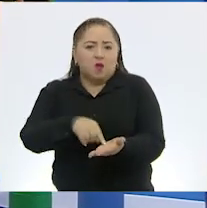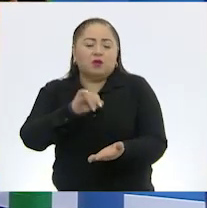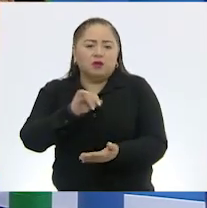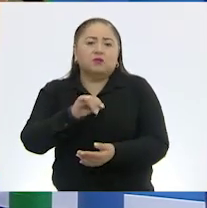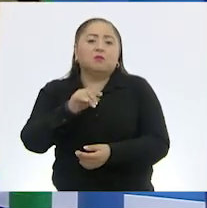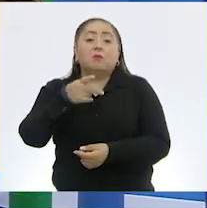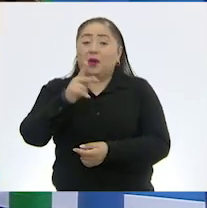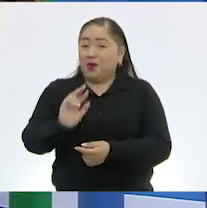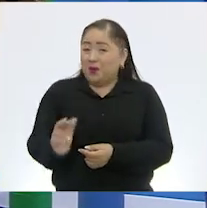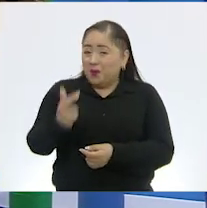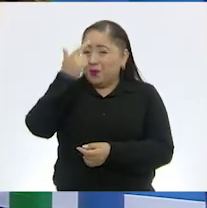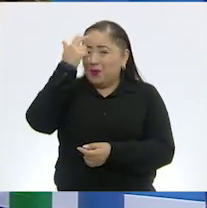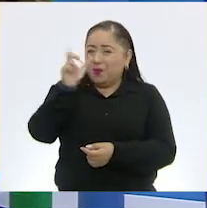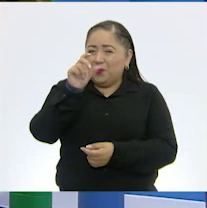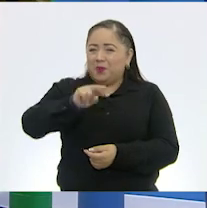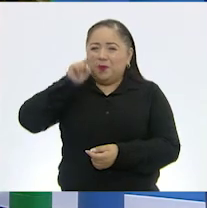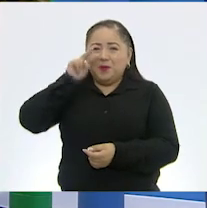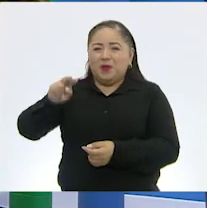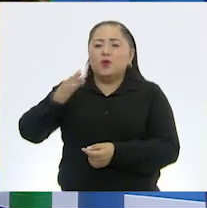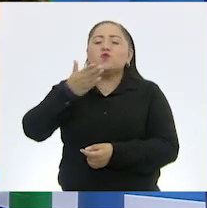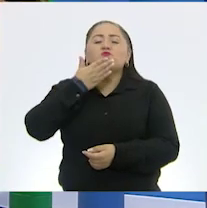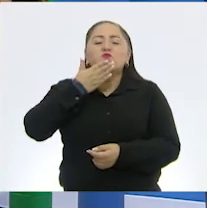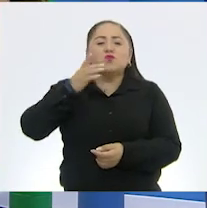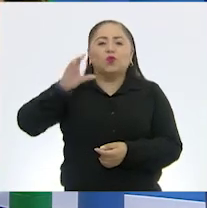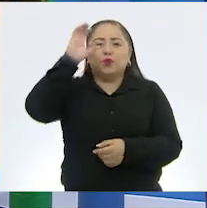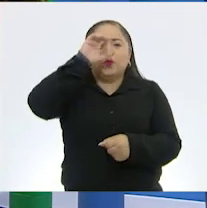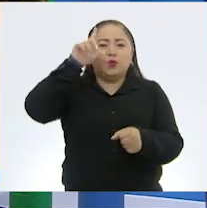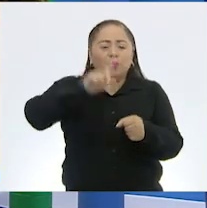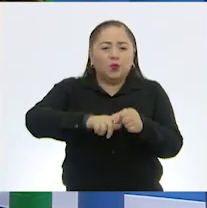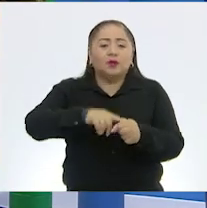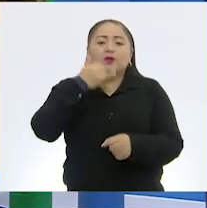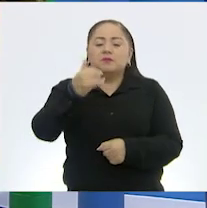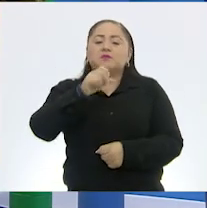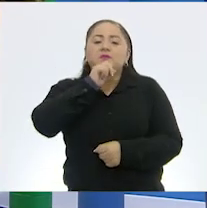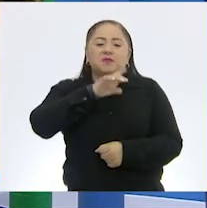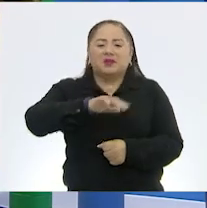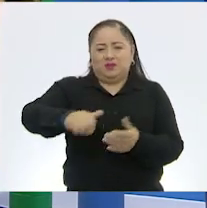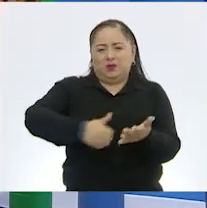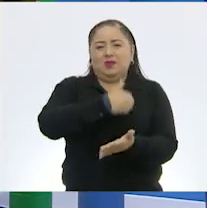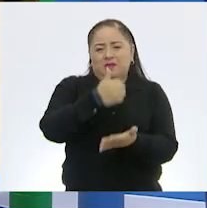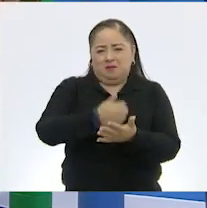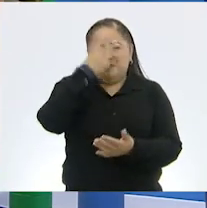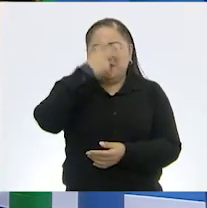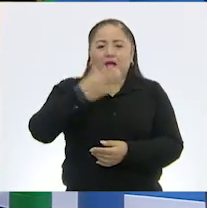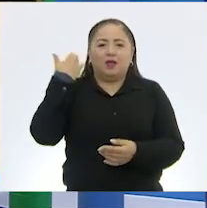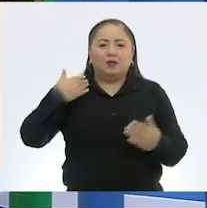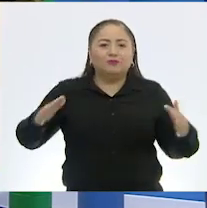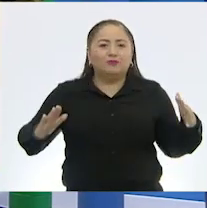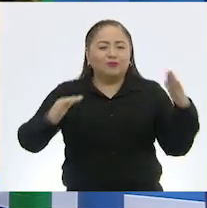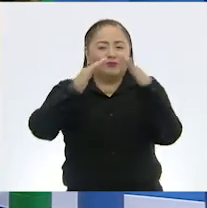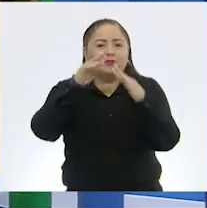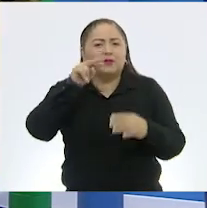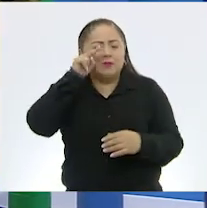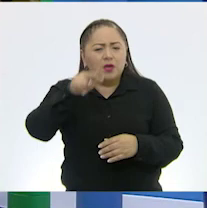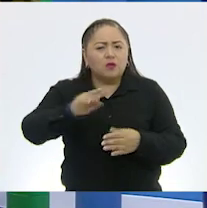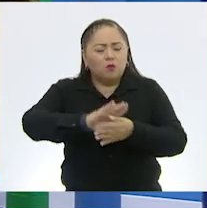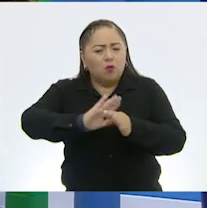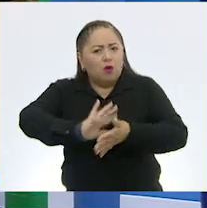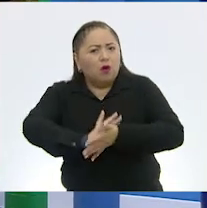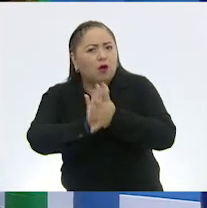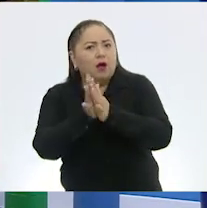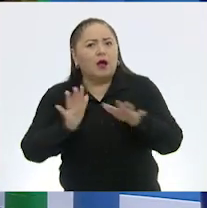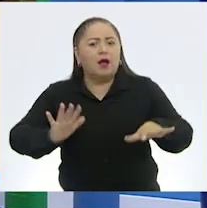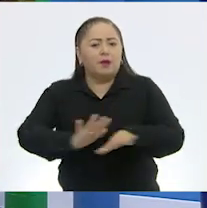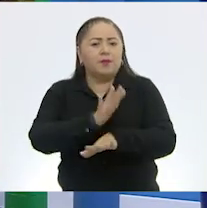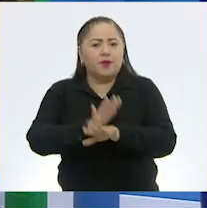Tan solo recuerden cuando vimos la cultura mexica y la capital o la Ciudad de México, Tenochtitlán, y piensen cómo ha cambiado